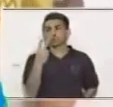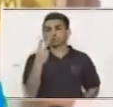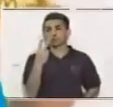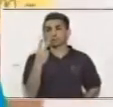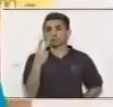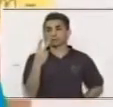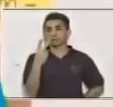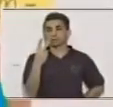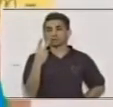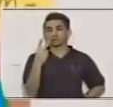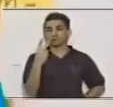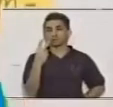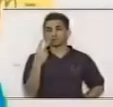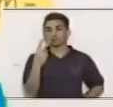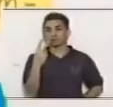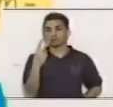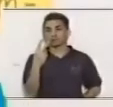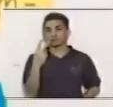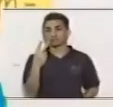Aquí está la número 2.